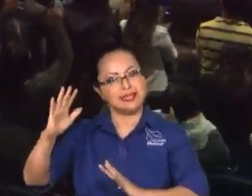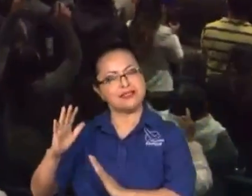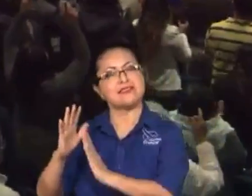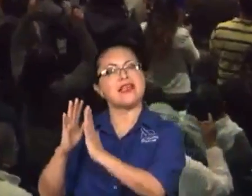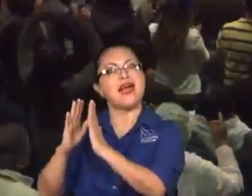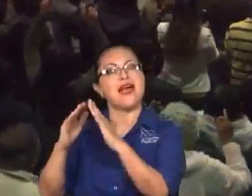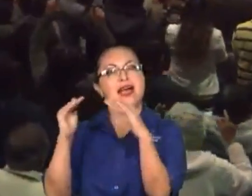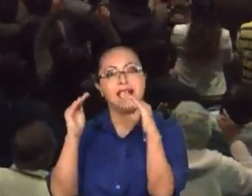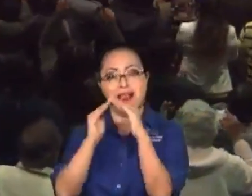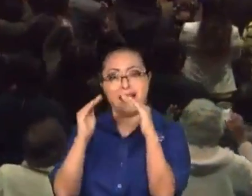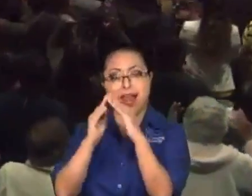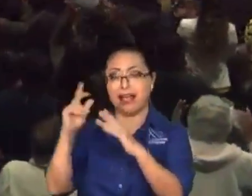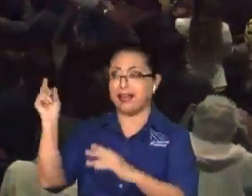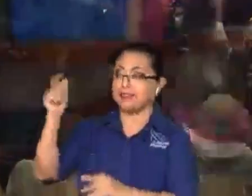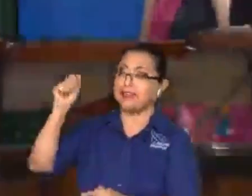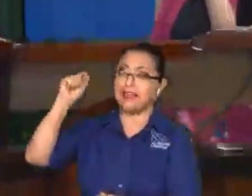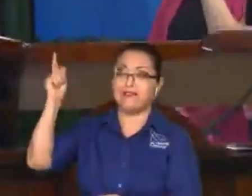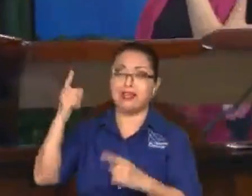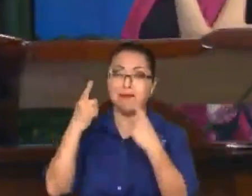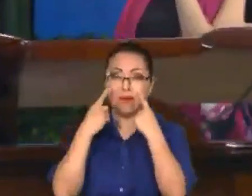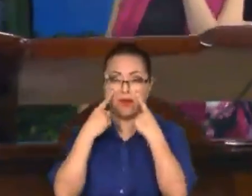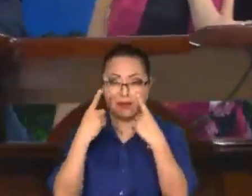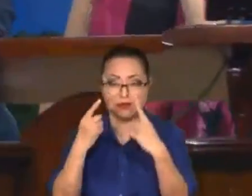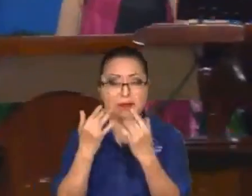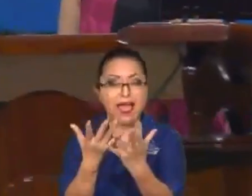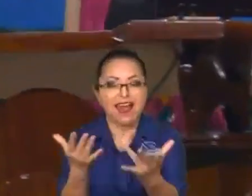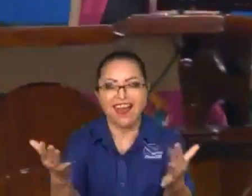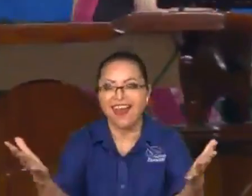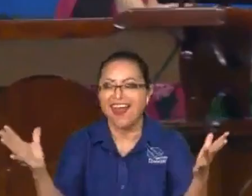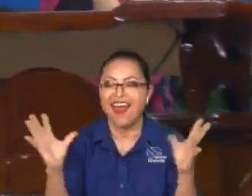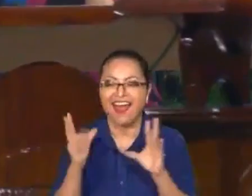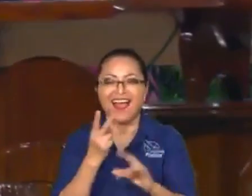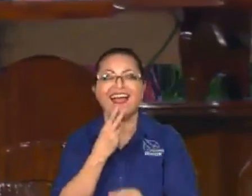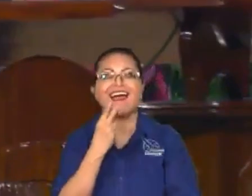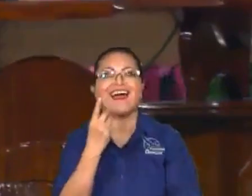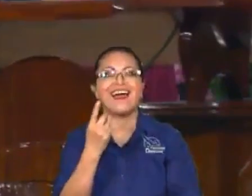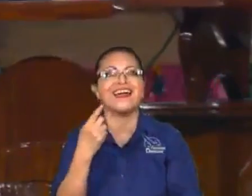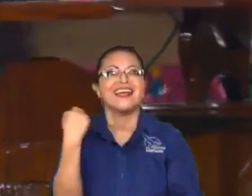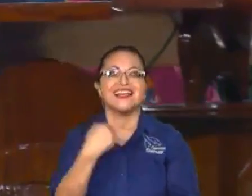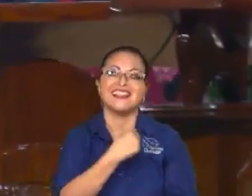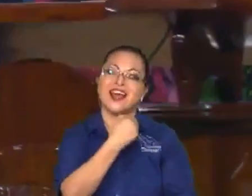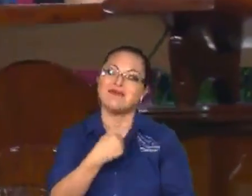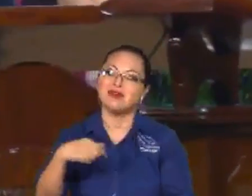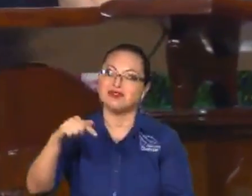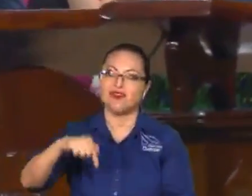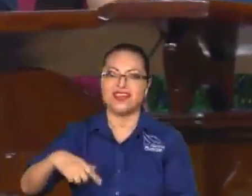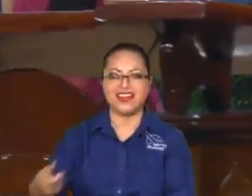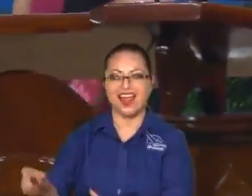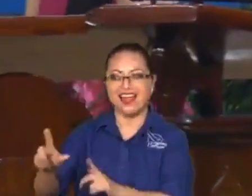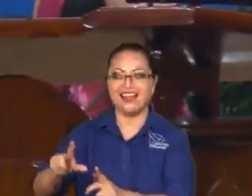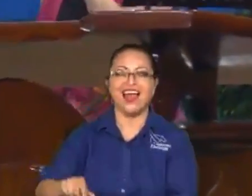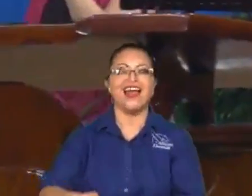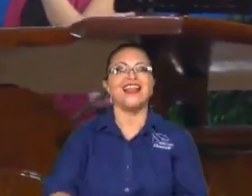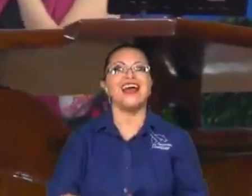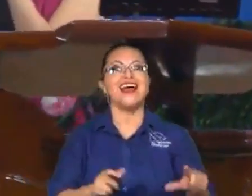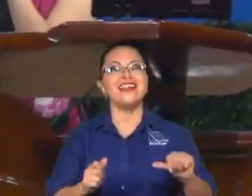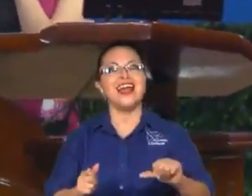tu presencia, la casa de David podemos ver. Cantamos hoy.